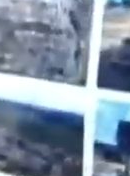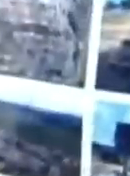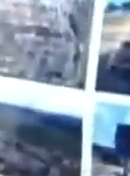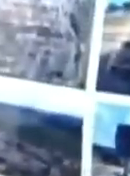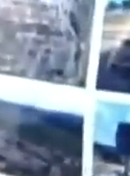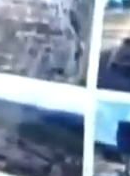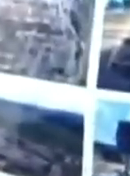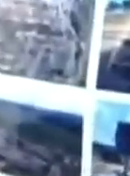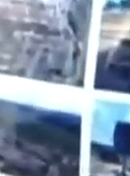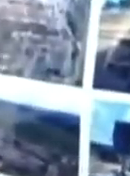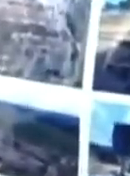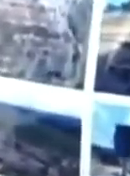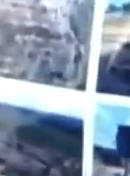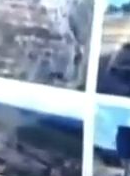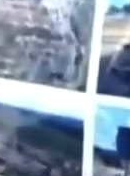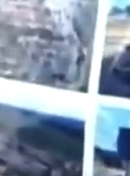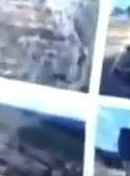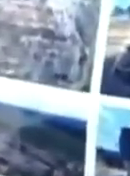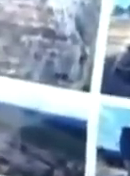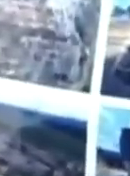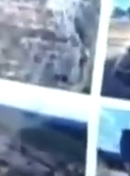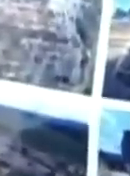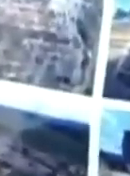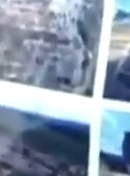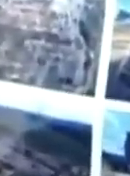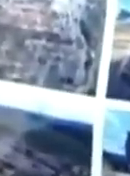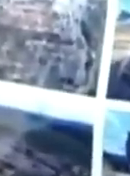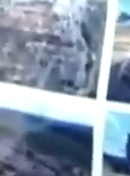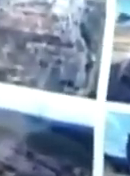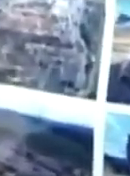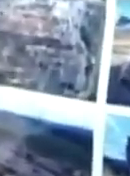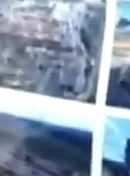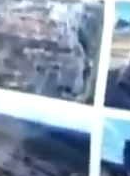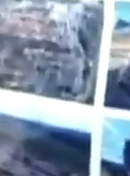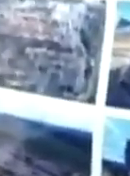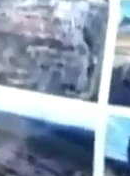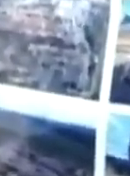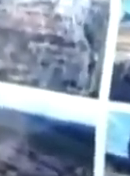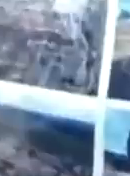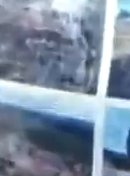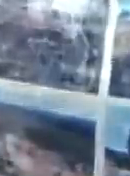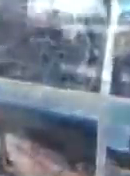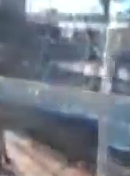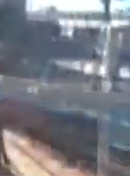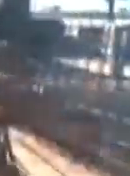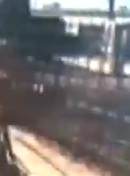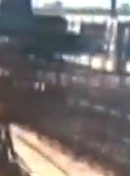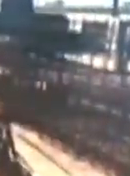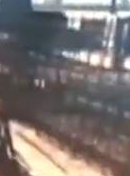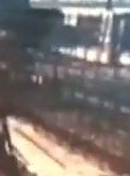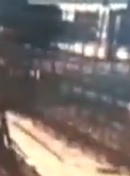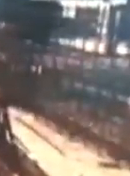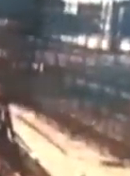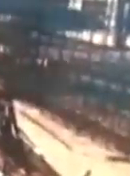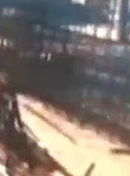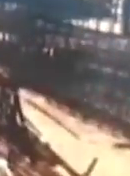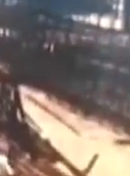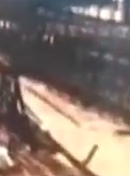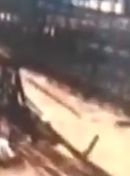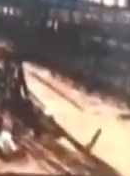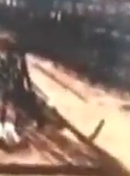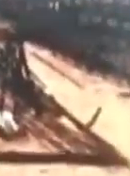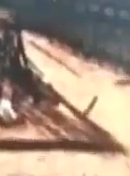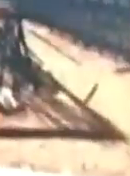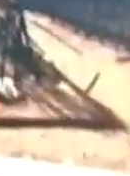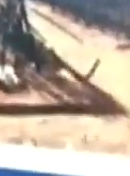bombeo de cavidad progresiva. Para el año 2019 la Macoya cayó en un estado de vulnerabilidad, como podemos observar aquí,